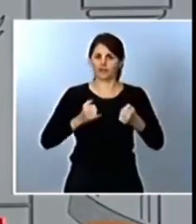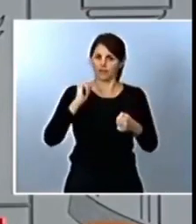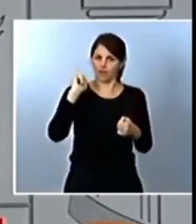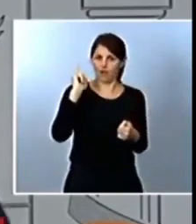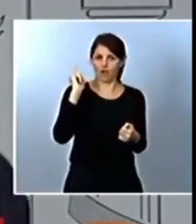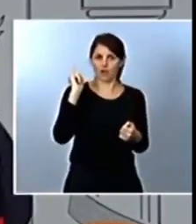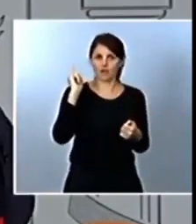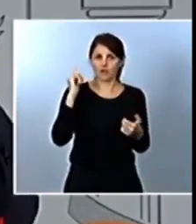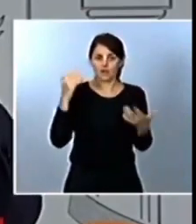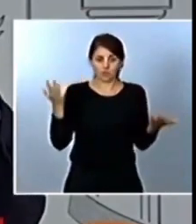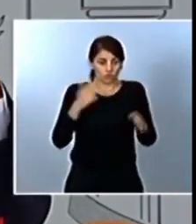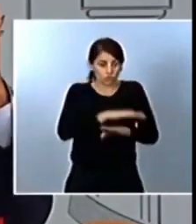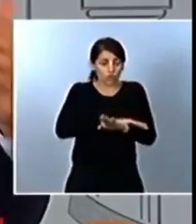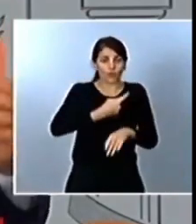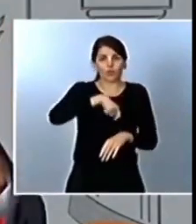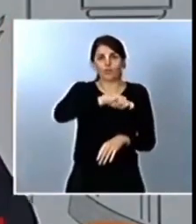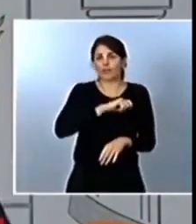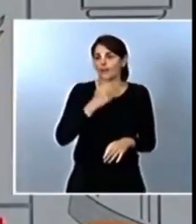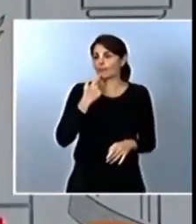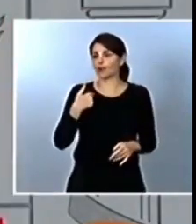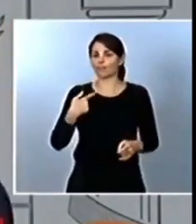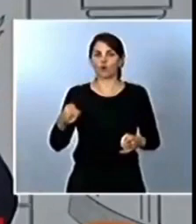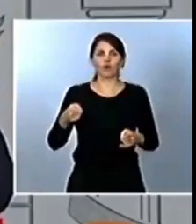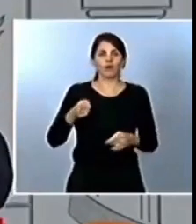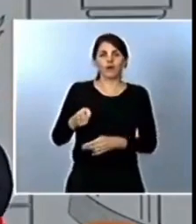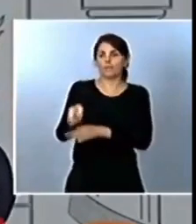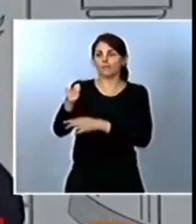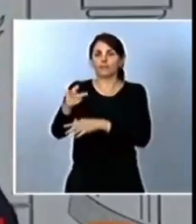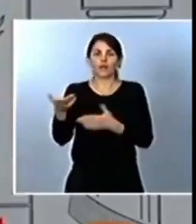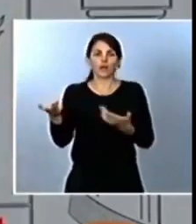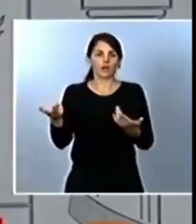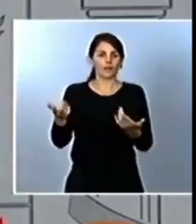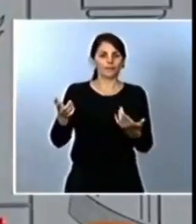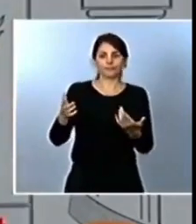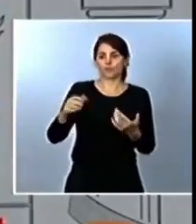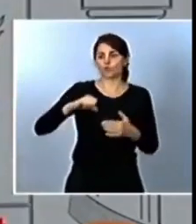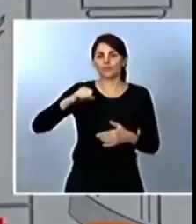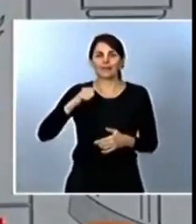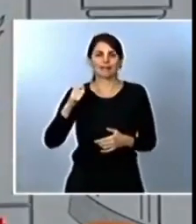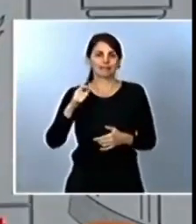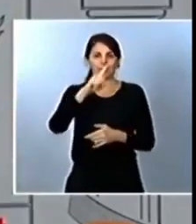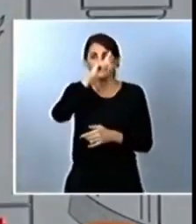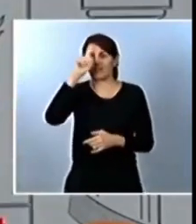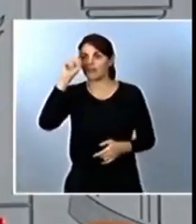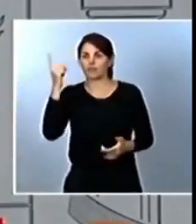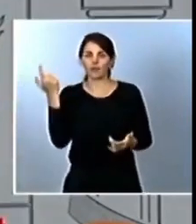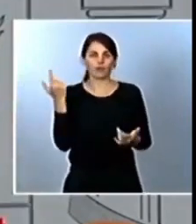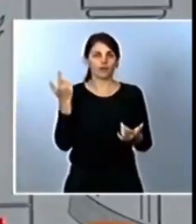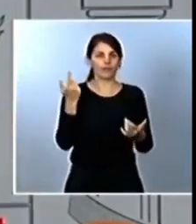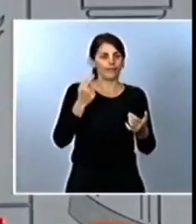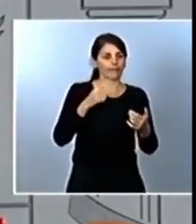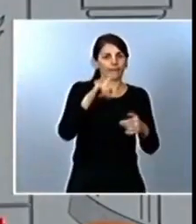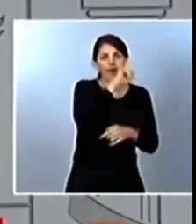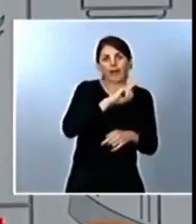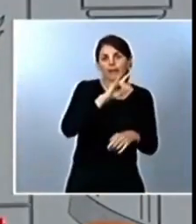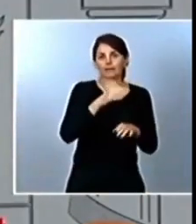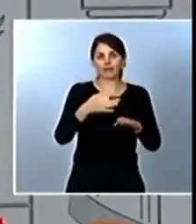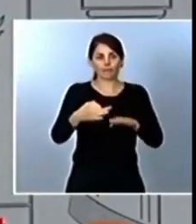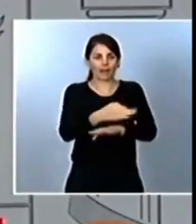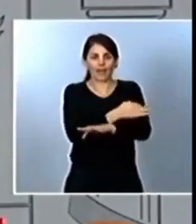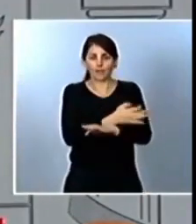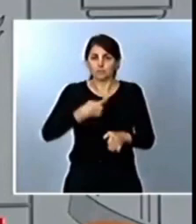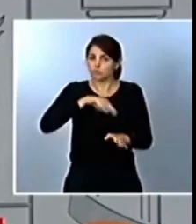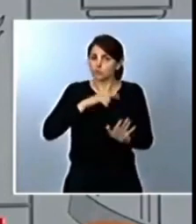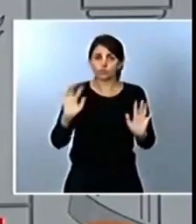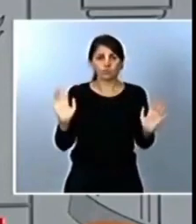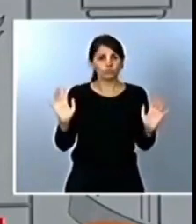de Madrid, de Canarias, de Baleares o de Segovia. Son competencia y son responsabilidad